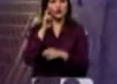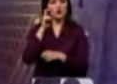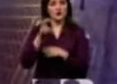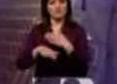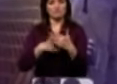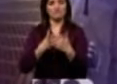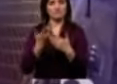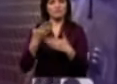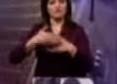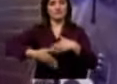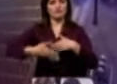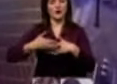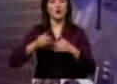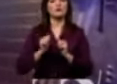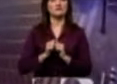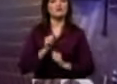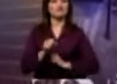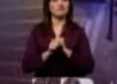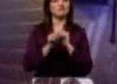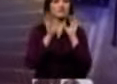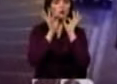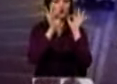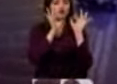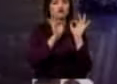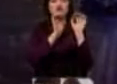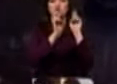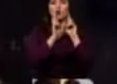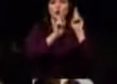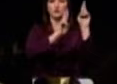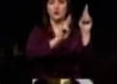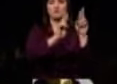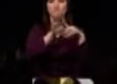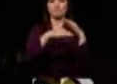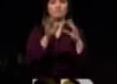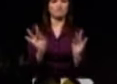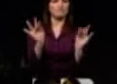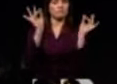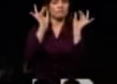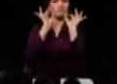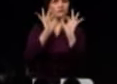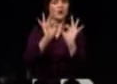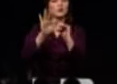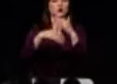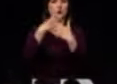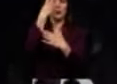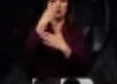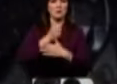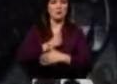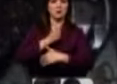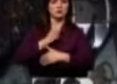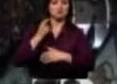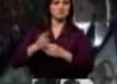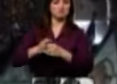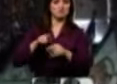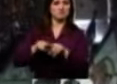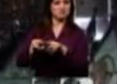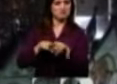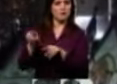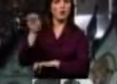se reconoce y celebra la excelencia en todos los sectores de la industria turística y varios hoteles nuestros